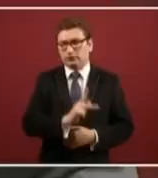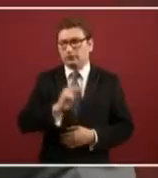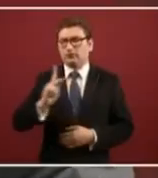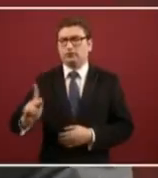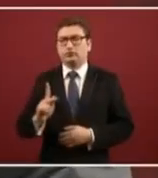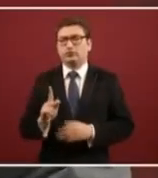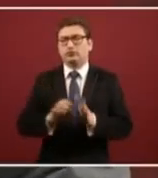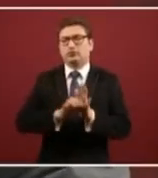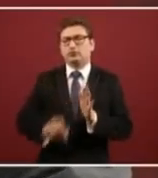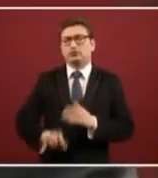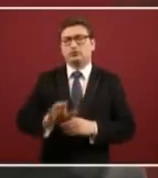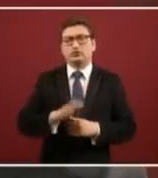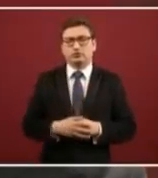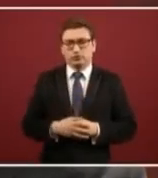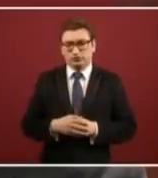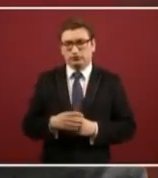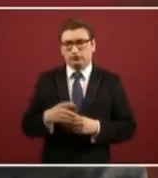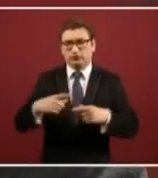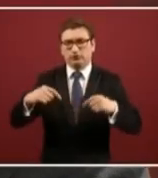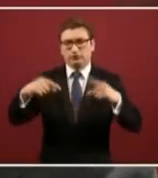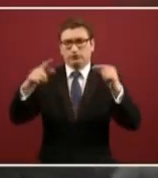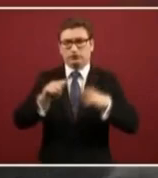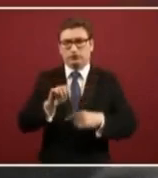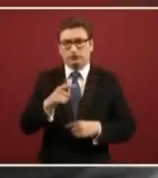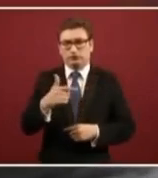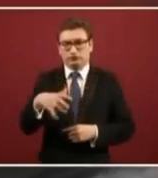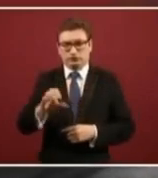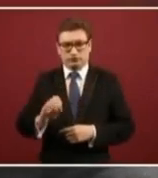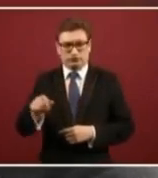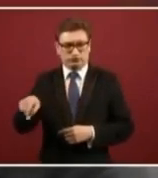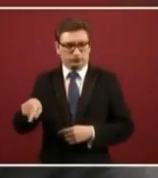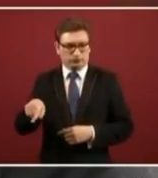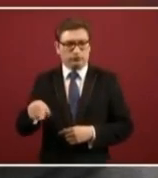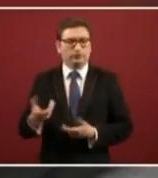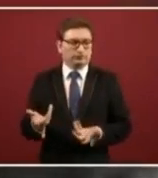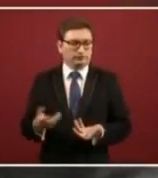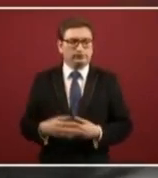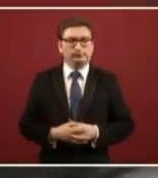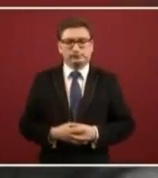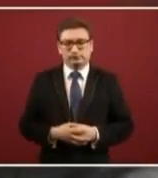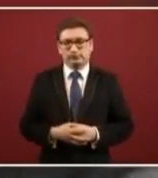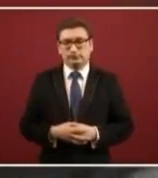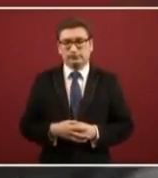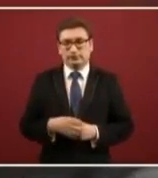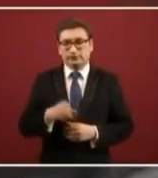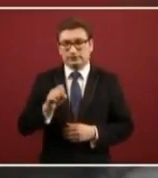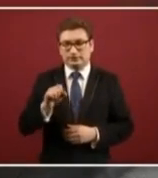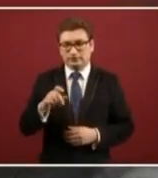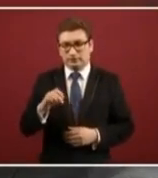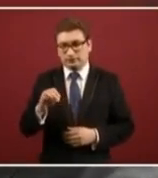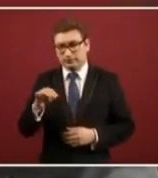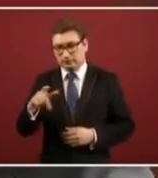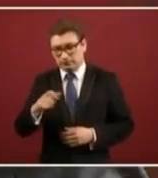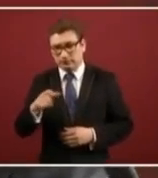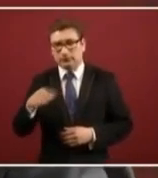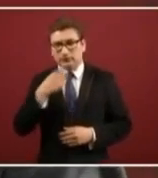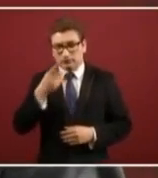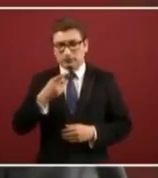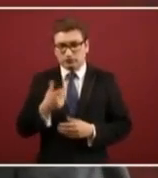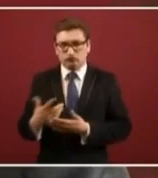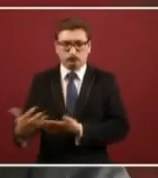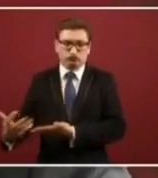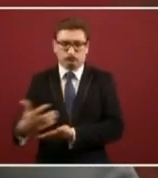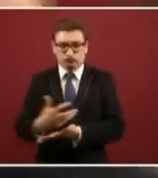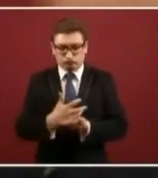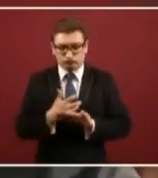el caso, por ejemplo, del trigo. En el caso del trigo, Segalmex no acopia. Ya les dije que